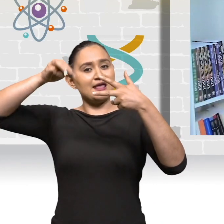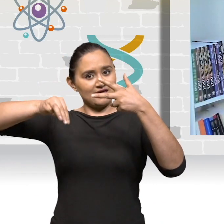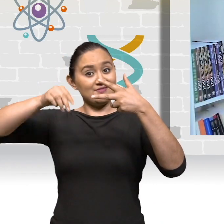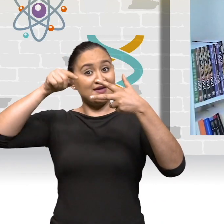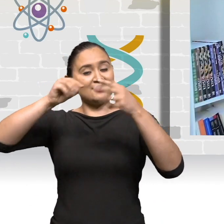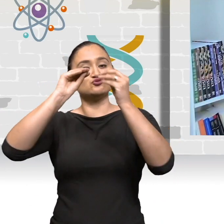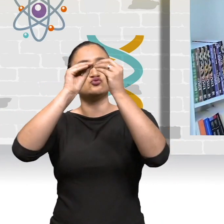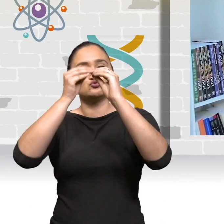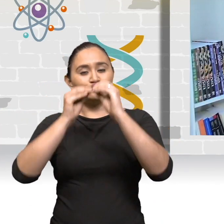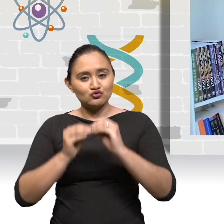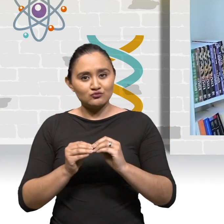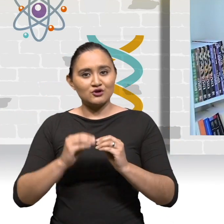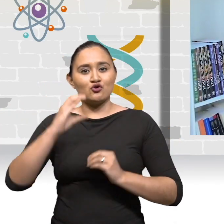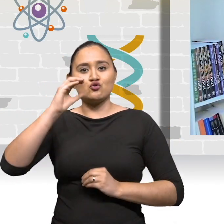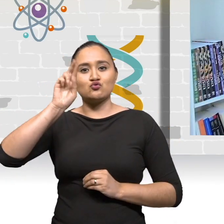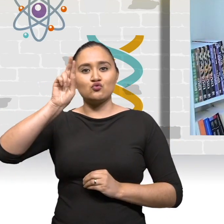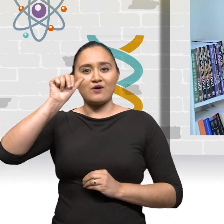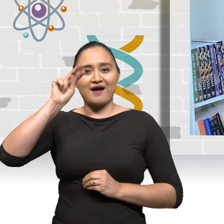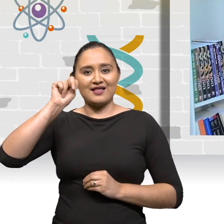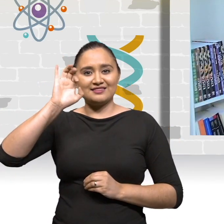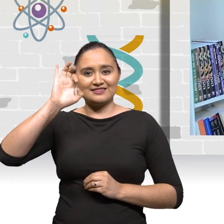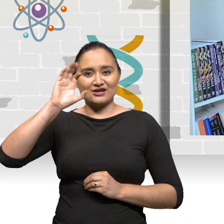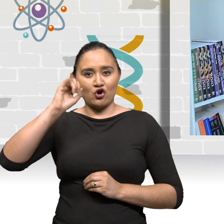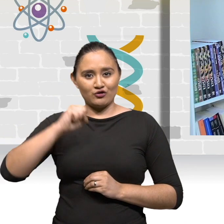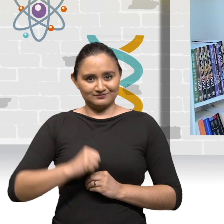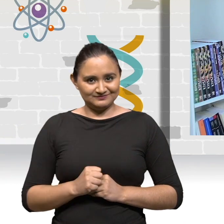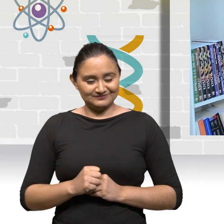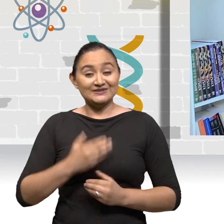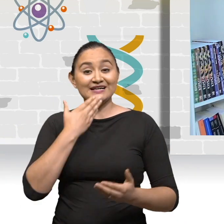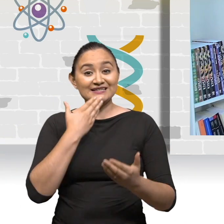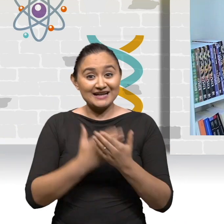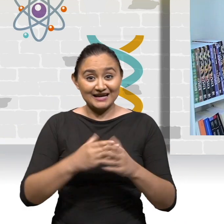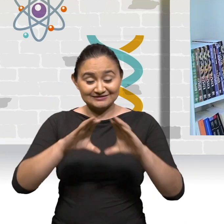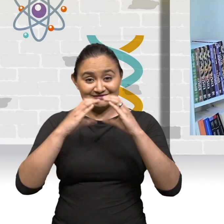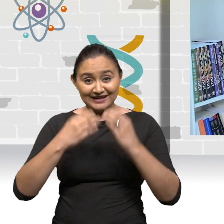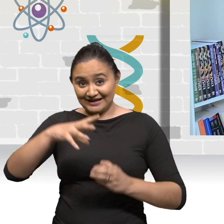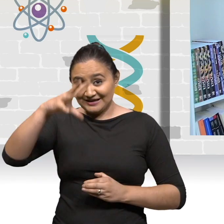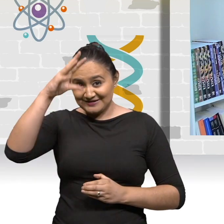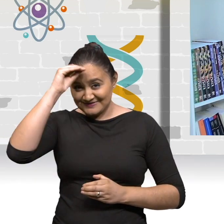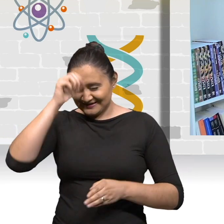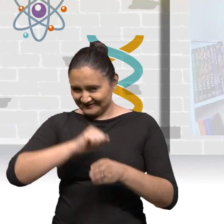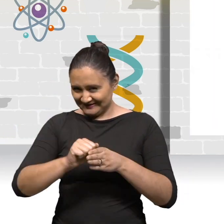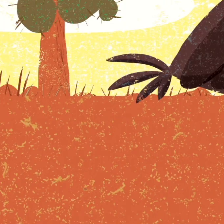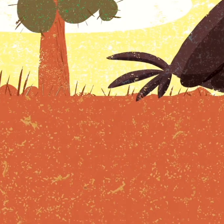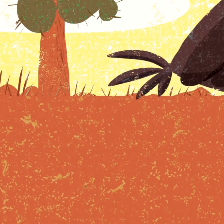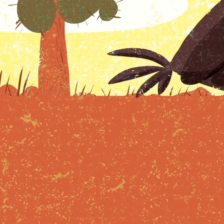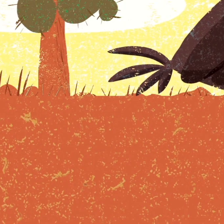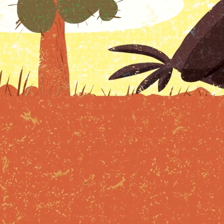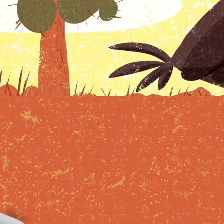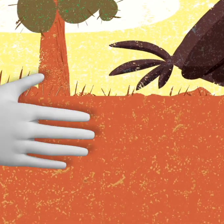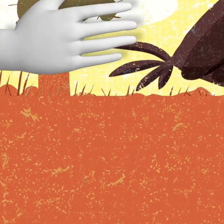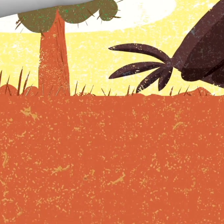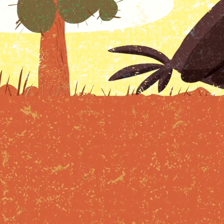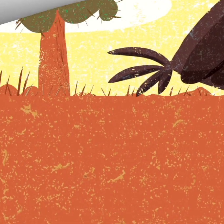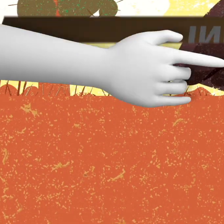estoy segura que estos conocimientos te serán de utilidad y podrás aplicarlos en tu vida diaria hasta la próxima